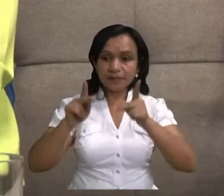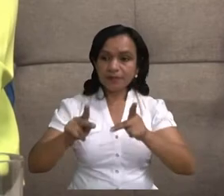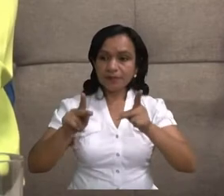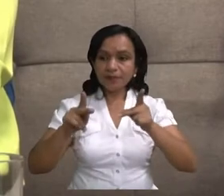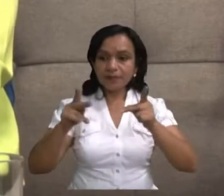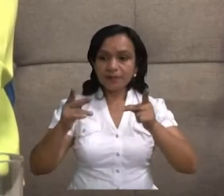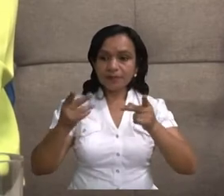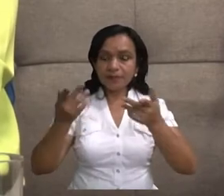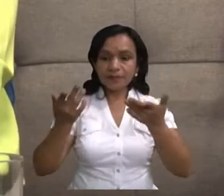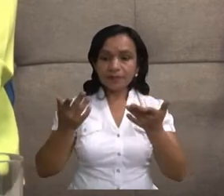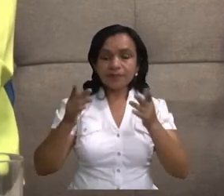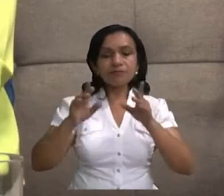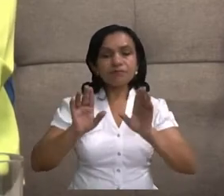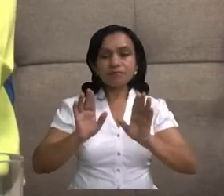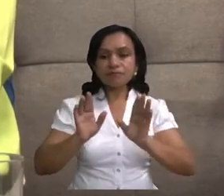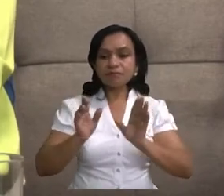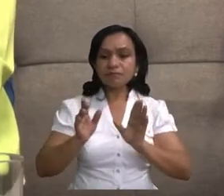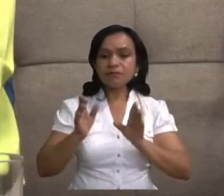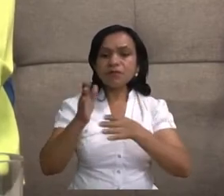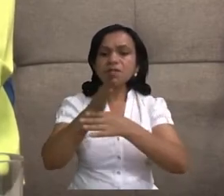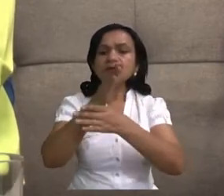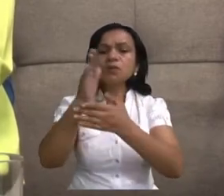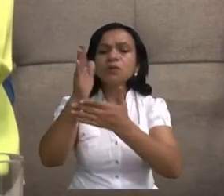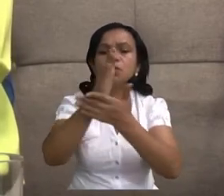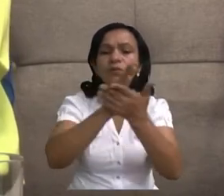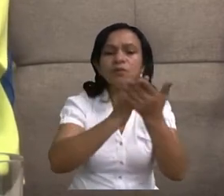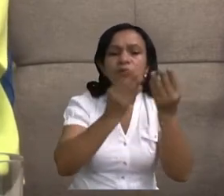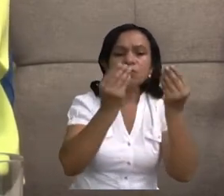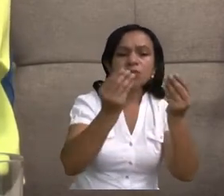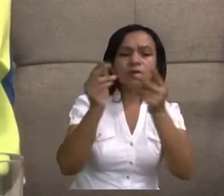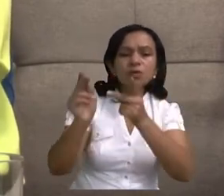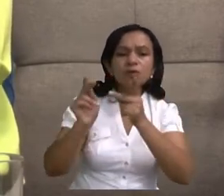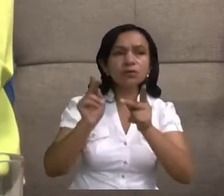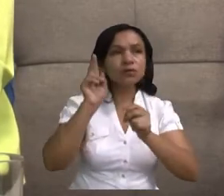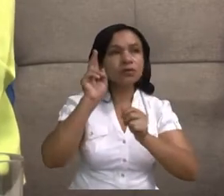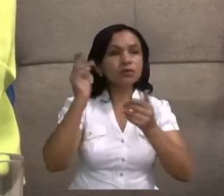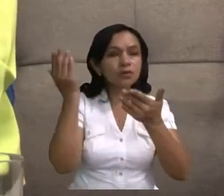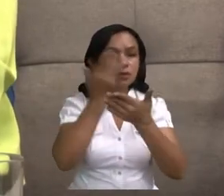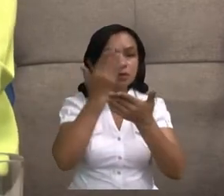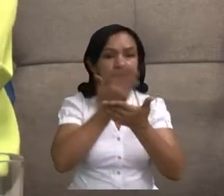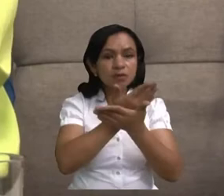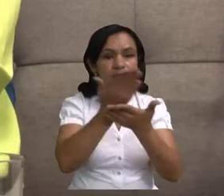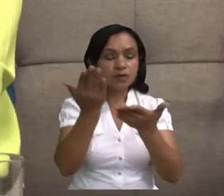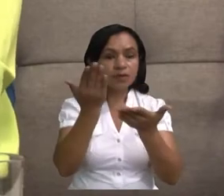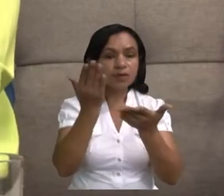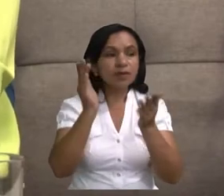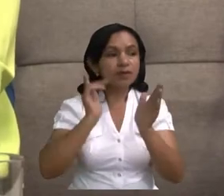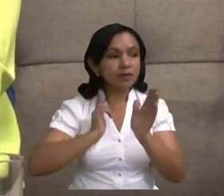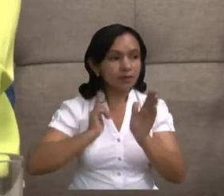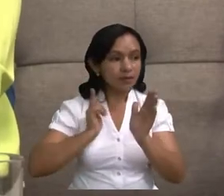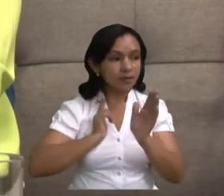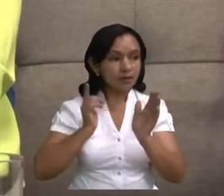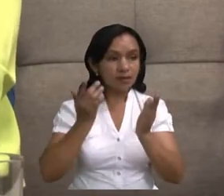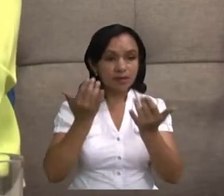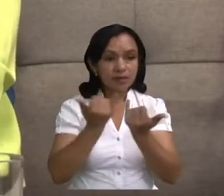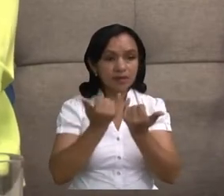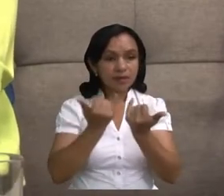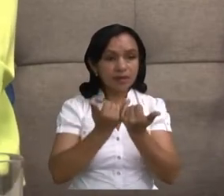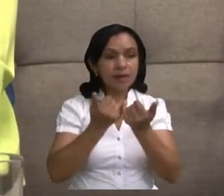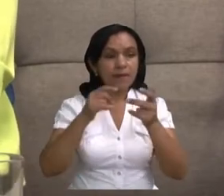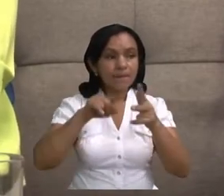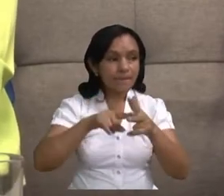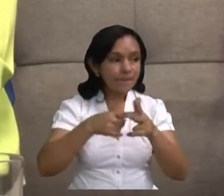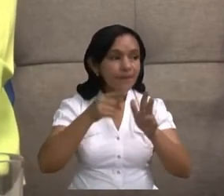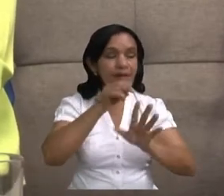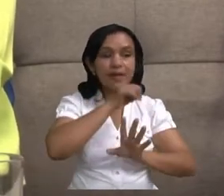que ponemos a disposición. Okay. Aun cuando nosotros tenemos carreras que ingresan sin